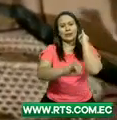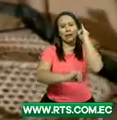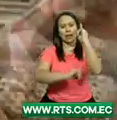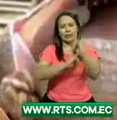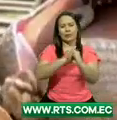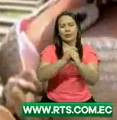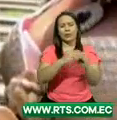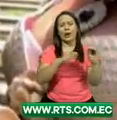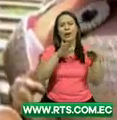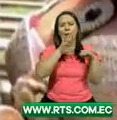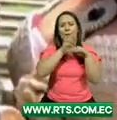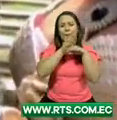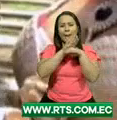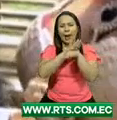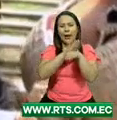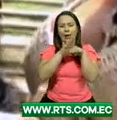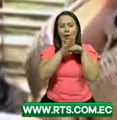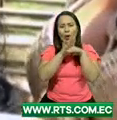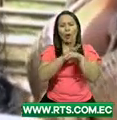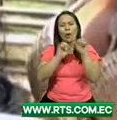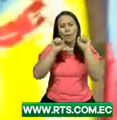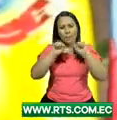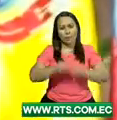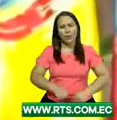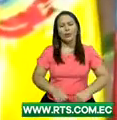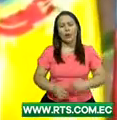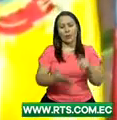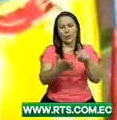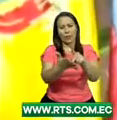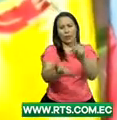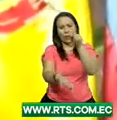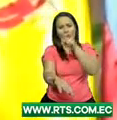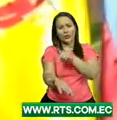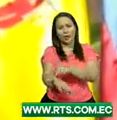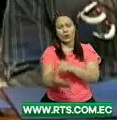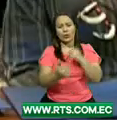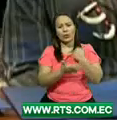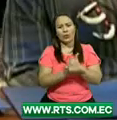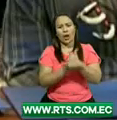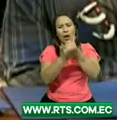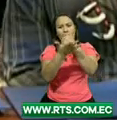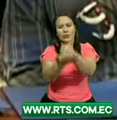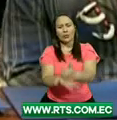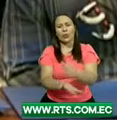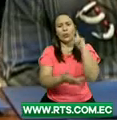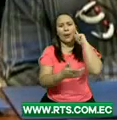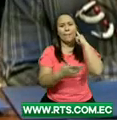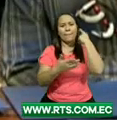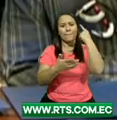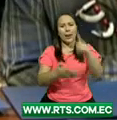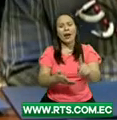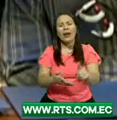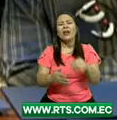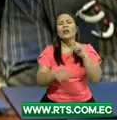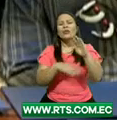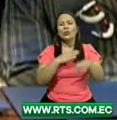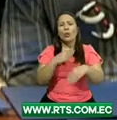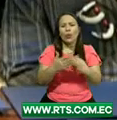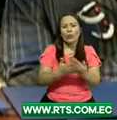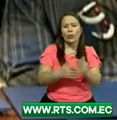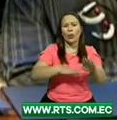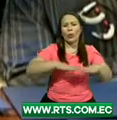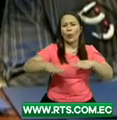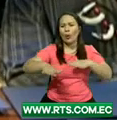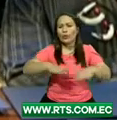el banco interamericano de desarrollo bid para poner en marcha proyectos de desarrollo sostenible pero adicionalmente nos coordinamos para enfrentar